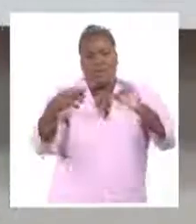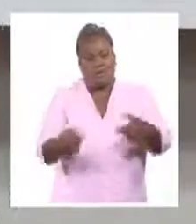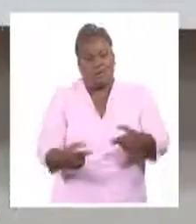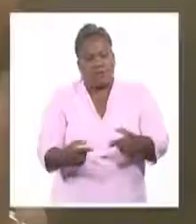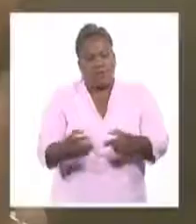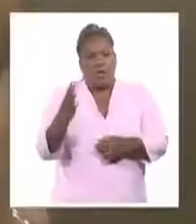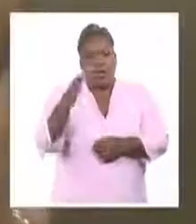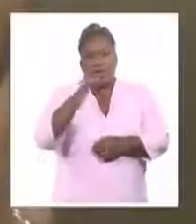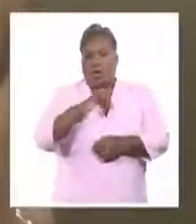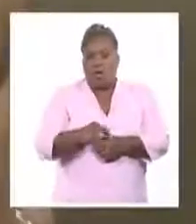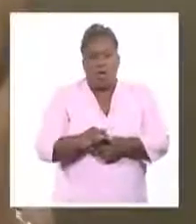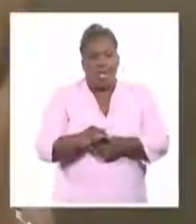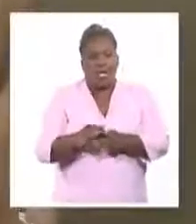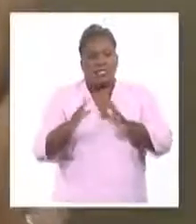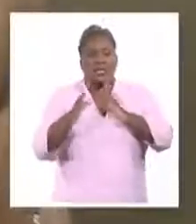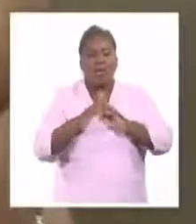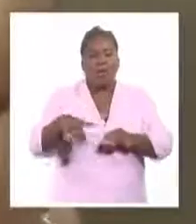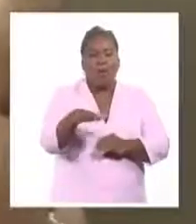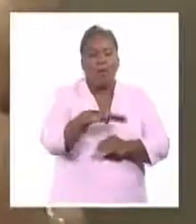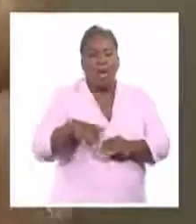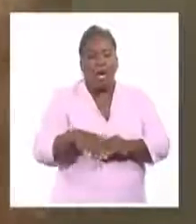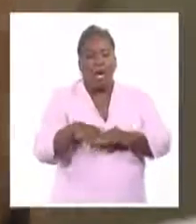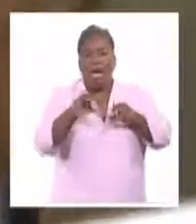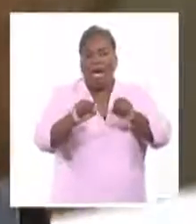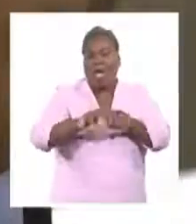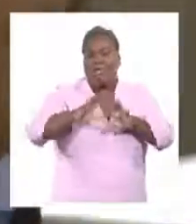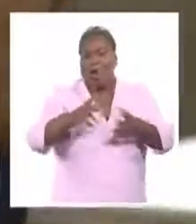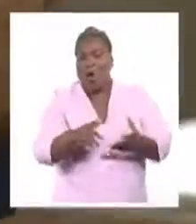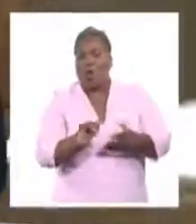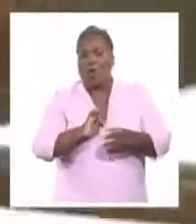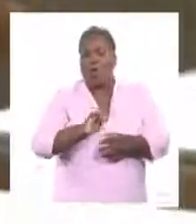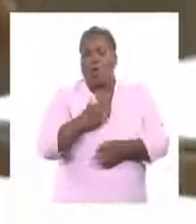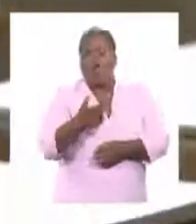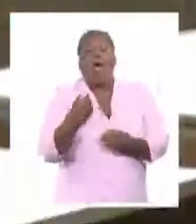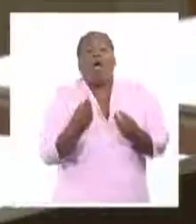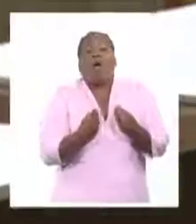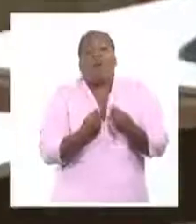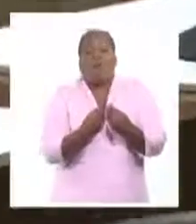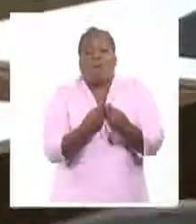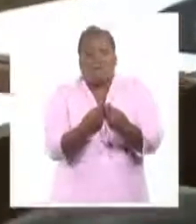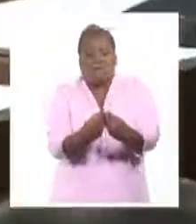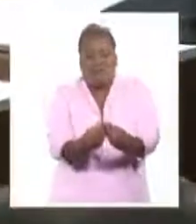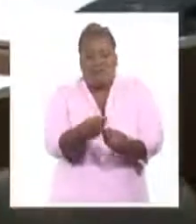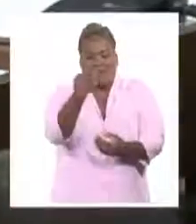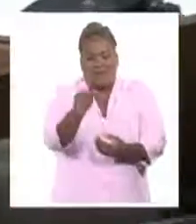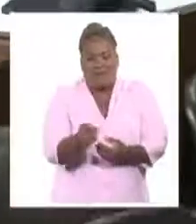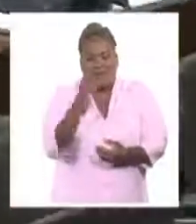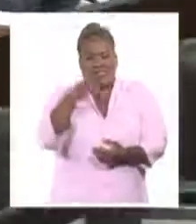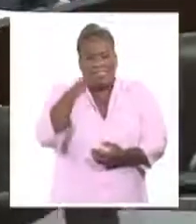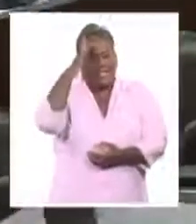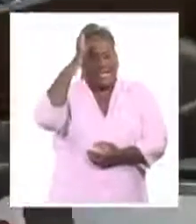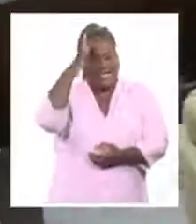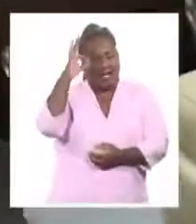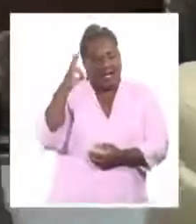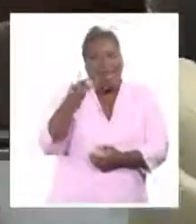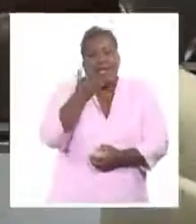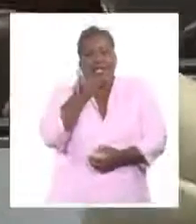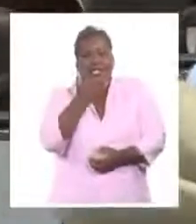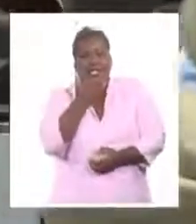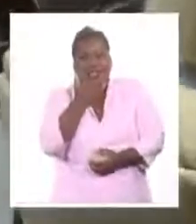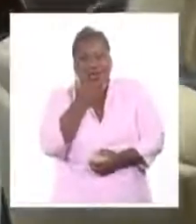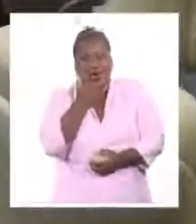trata de invadir el barrio ni de intervenirlo, es cuestión de acompañar el crecimiento sin traumas y sin trampas.